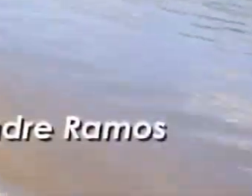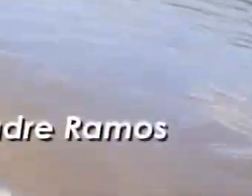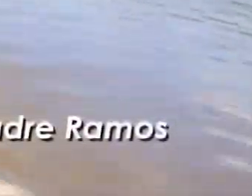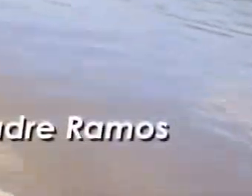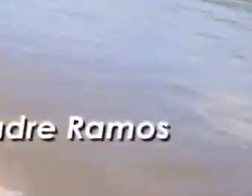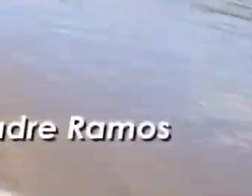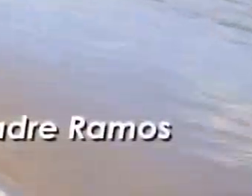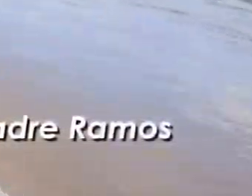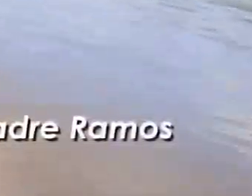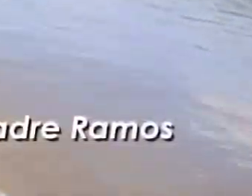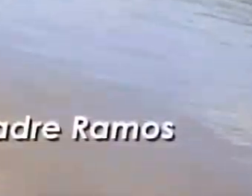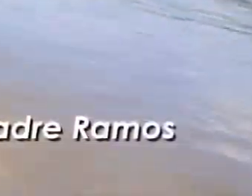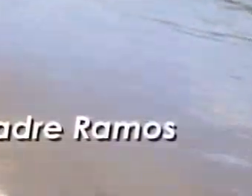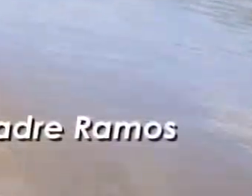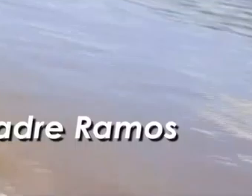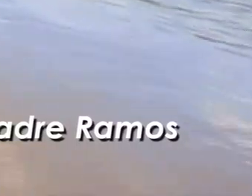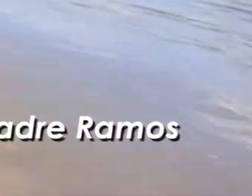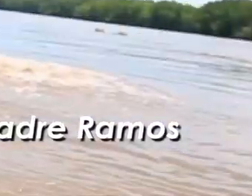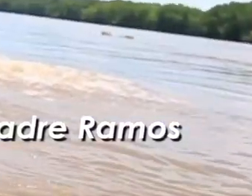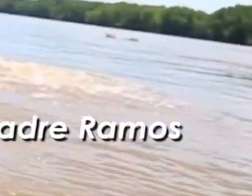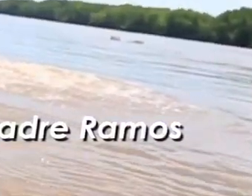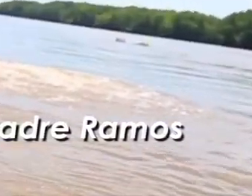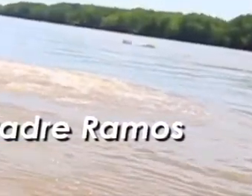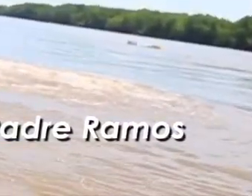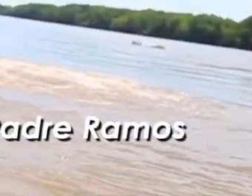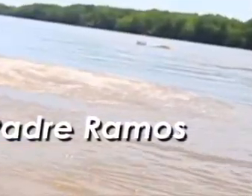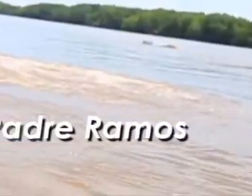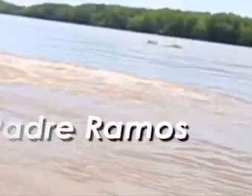Un mensaje de la Asamblea Nacional.